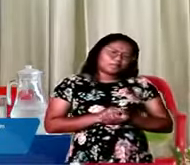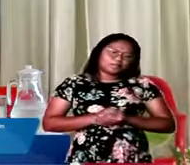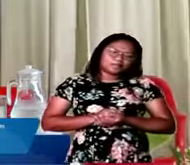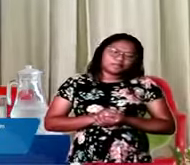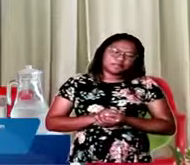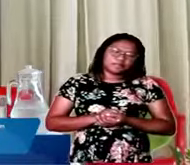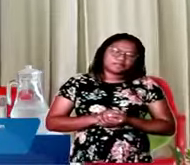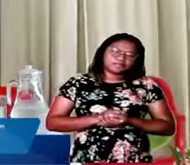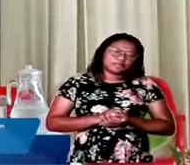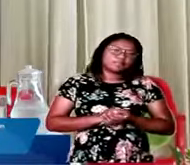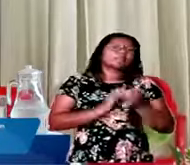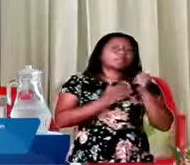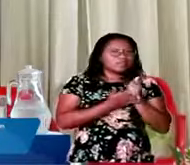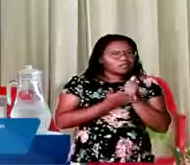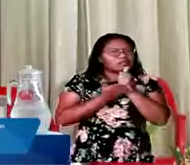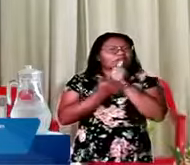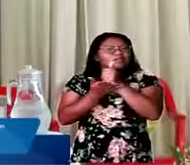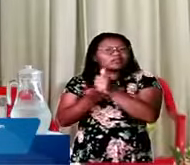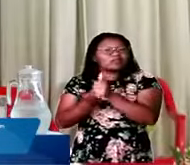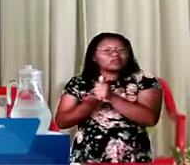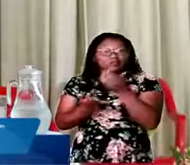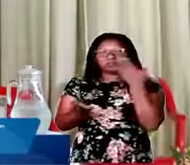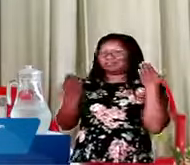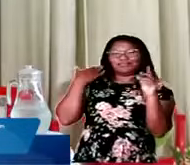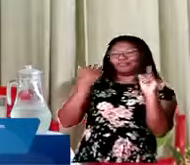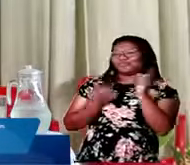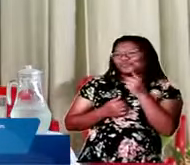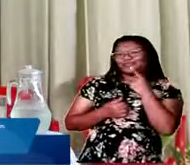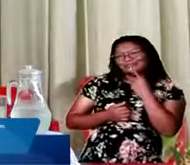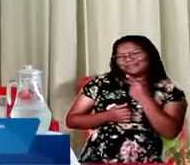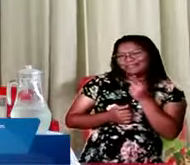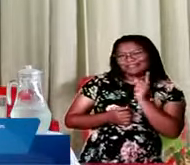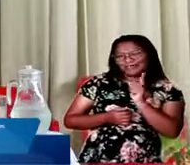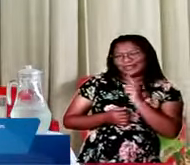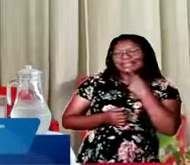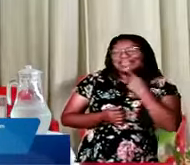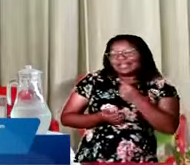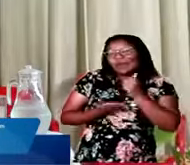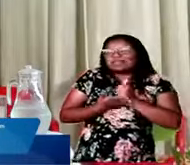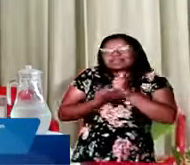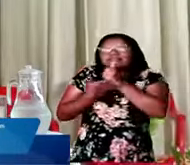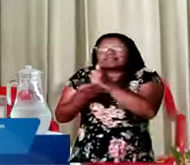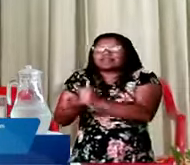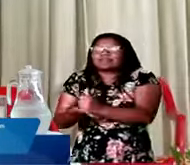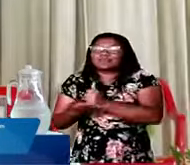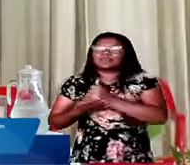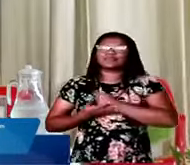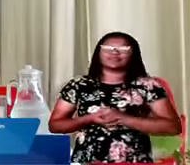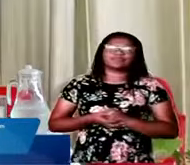el que le tendió la mano, no dijo el extranjero ese ni nada, pero no lo despectivamente.